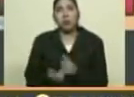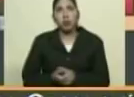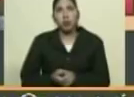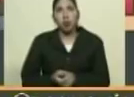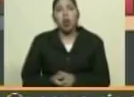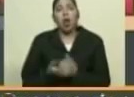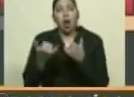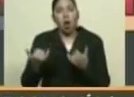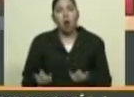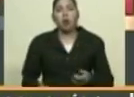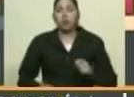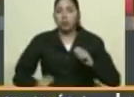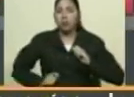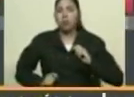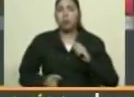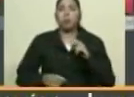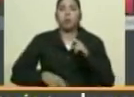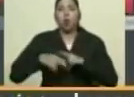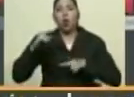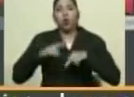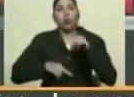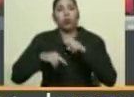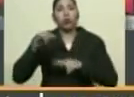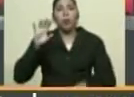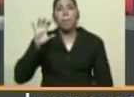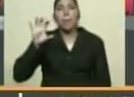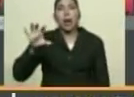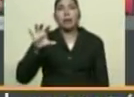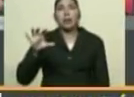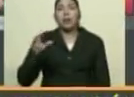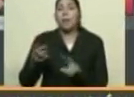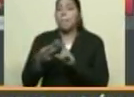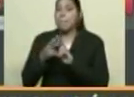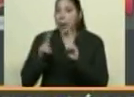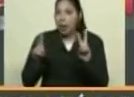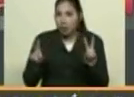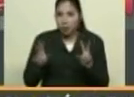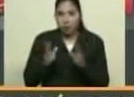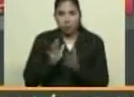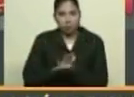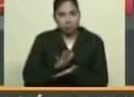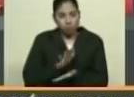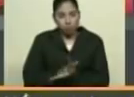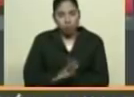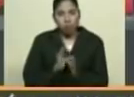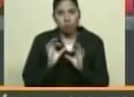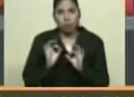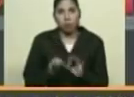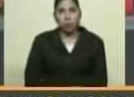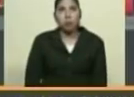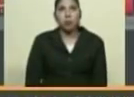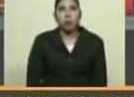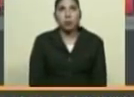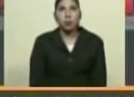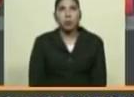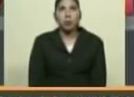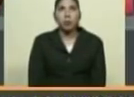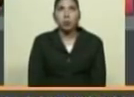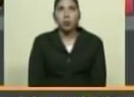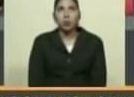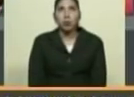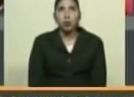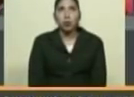sustituirlo. Y puso primero Hugo Chávez, segundo Hugo Chávez, tercero Hugo Chávez. Una terna, pero con Hugo Chávez en todas las